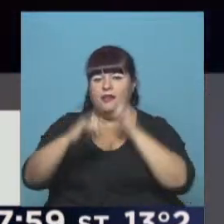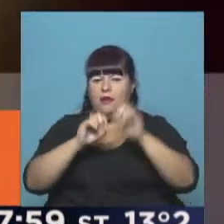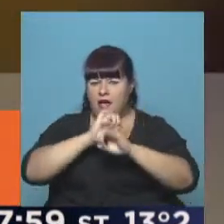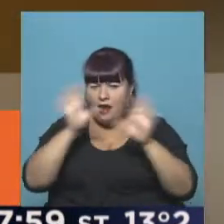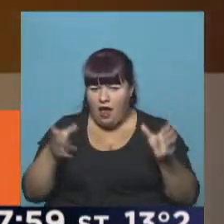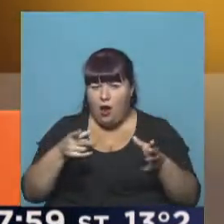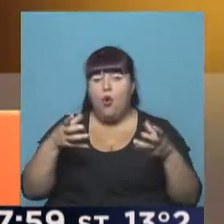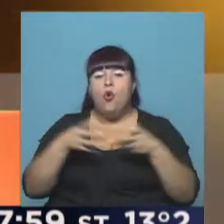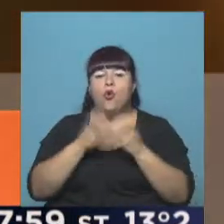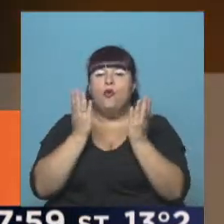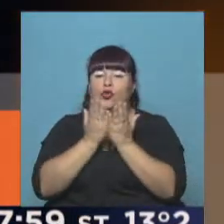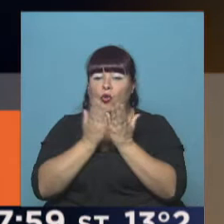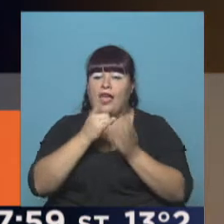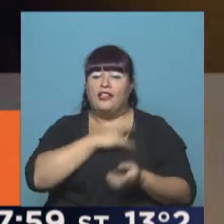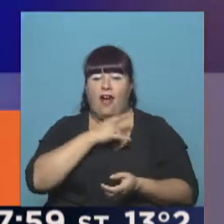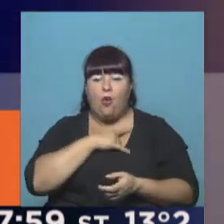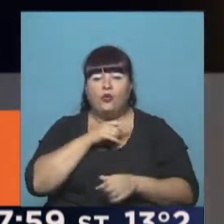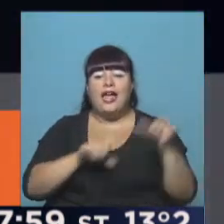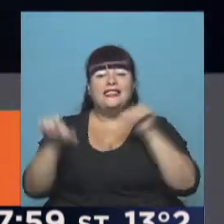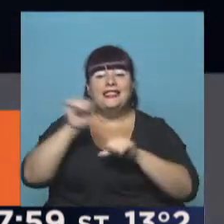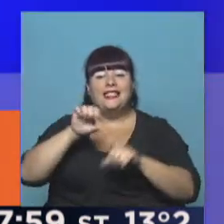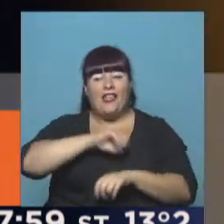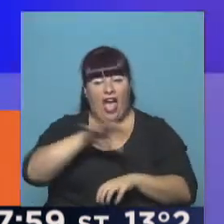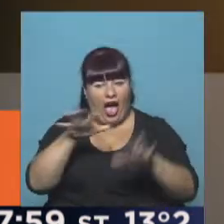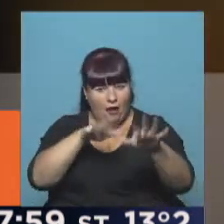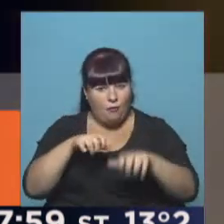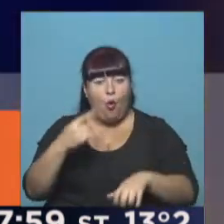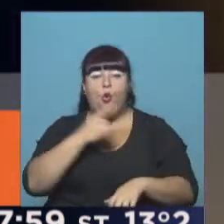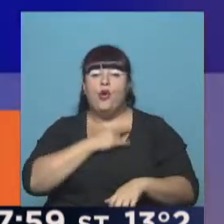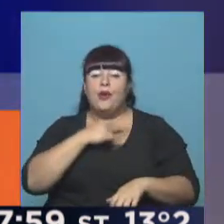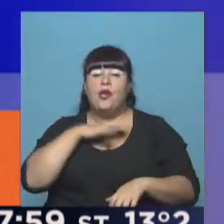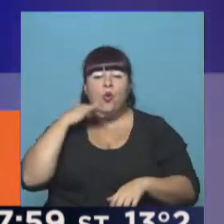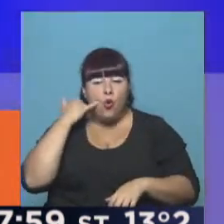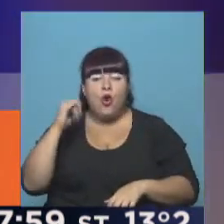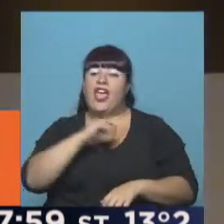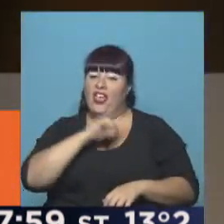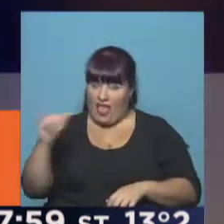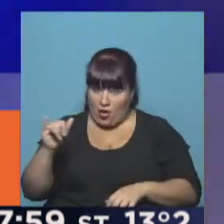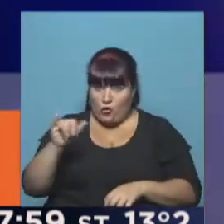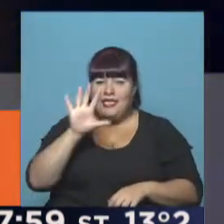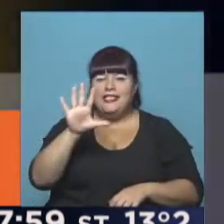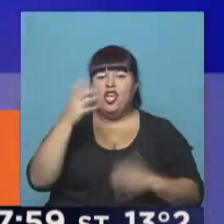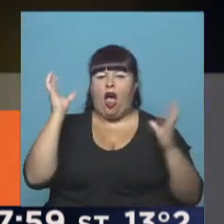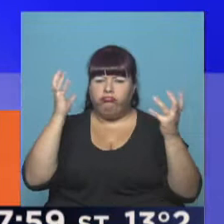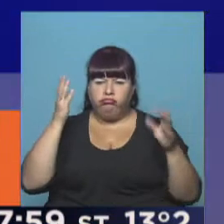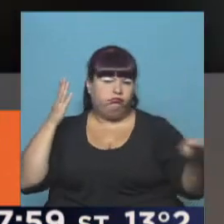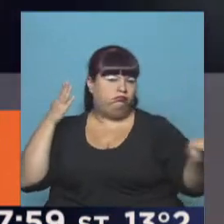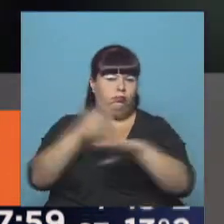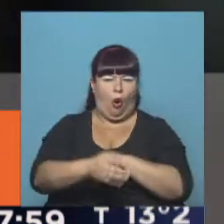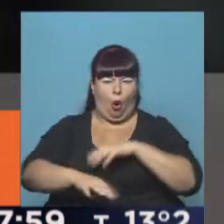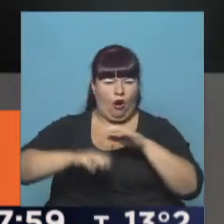detalles. Un grupo de estudiantes de la Facultad de Ciencias Agrarias de la Universidad de Jujuy denunció que 5 patrulleros